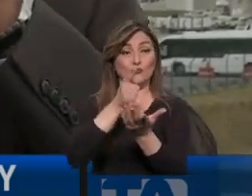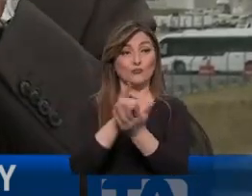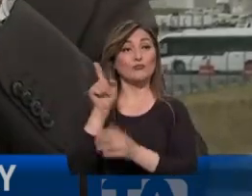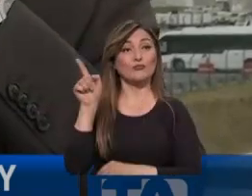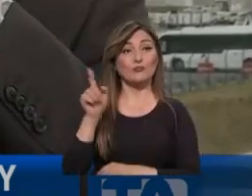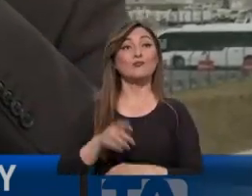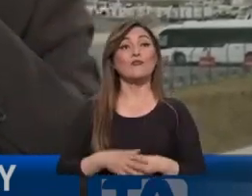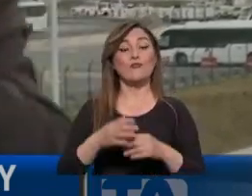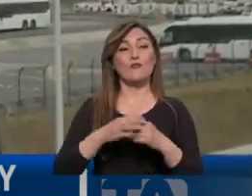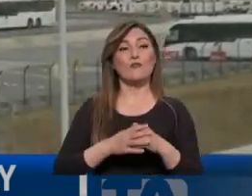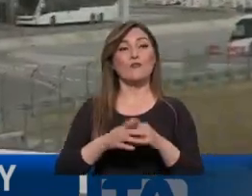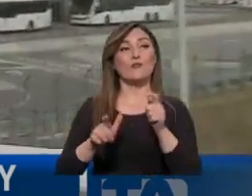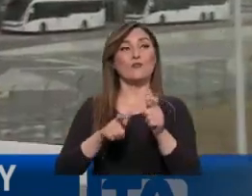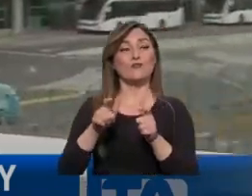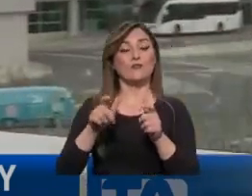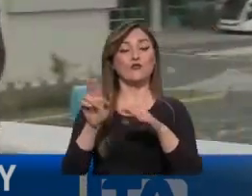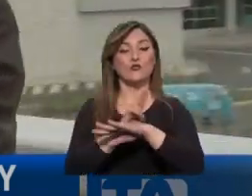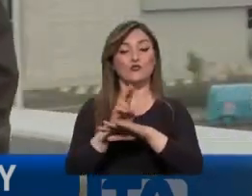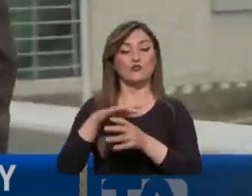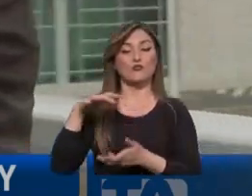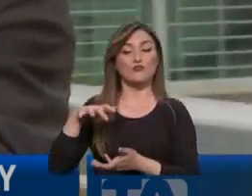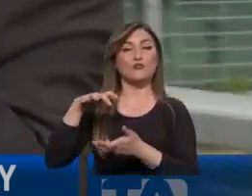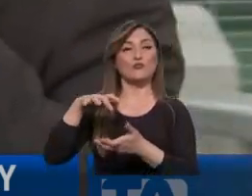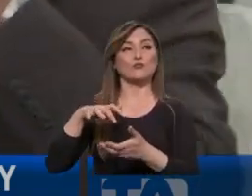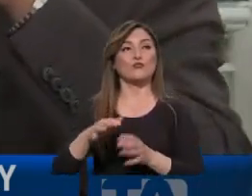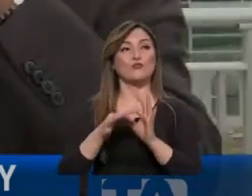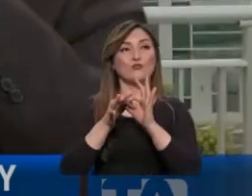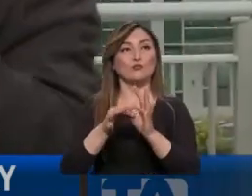los amigos utileros. A ver si mi compañero